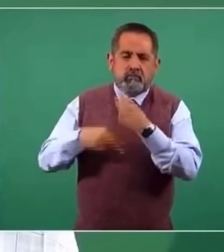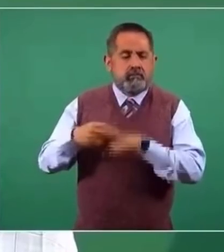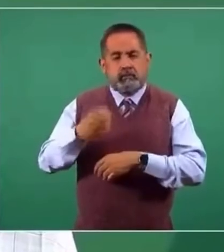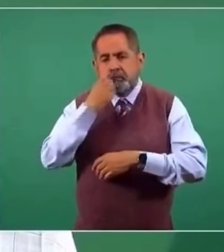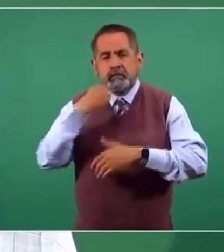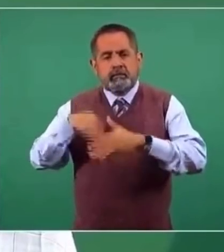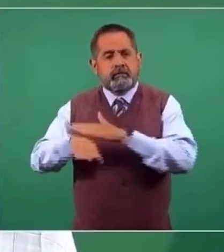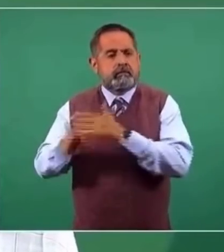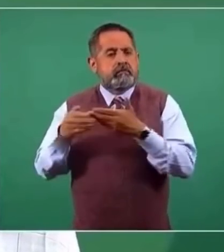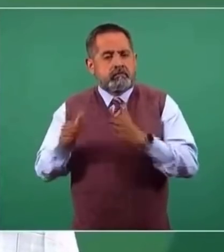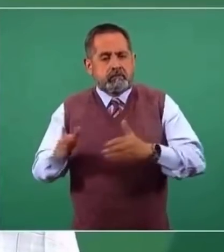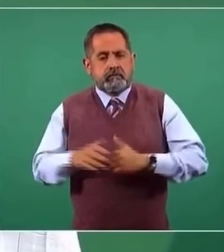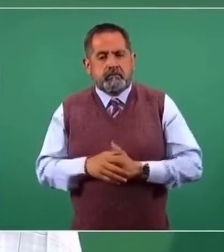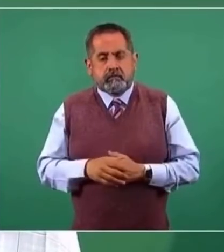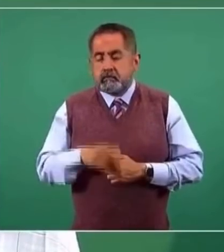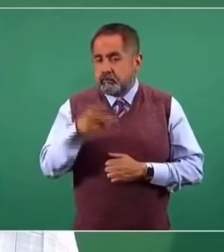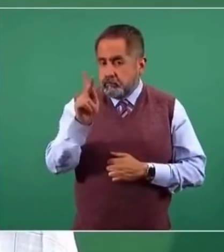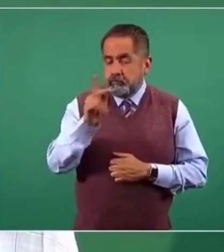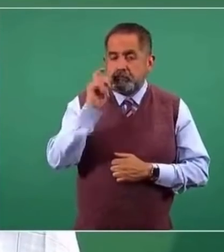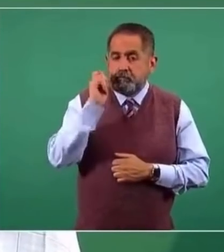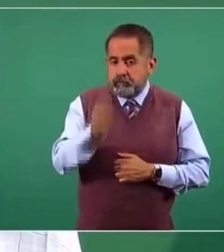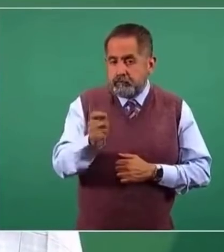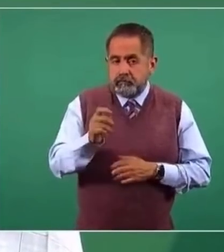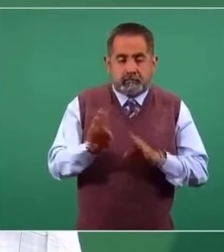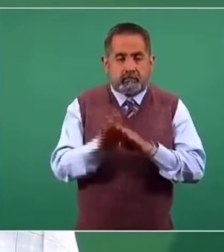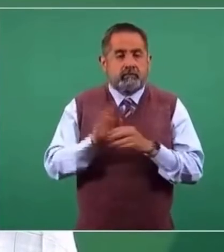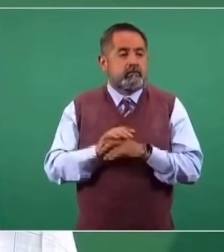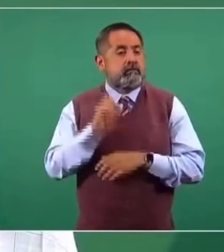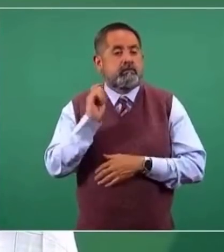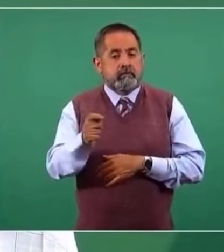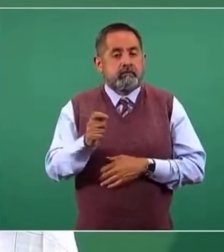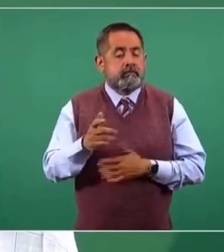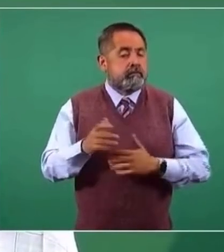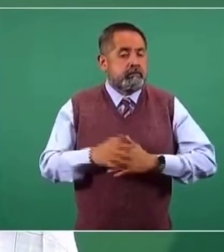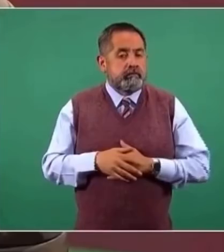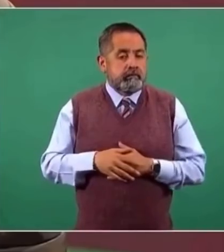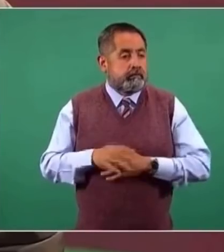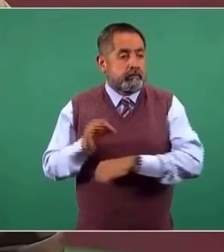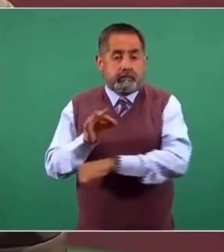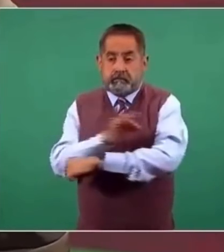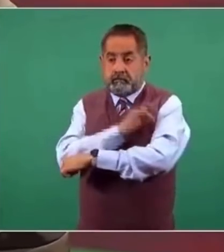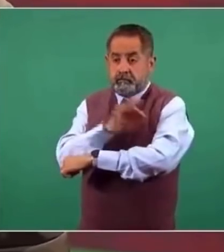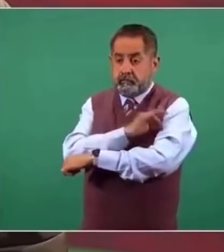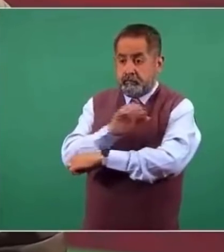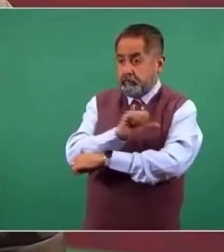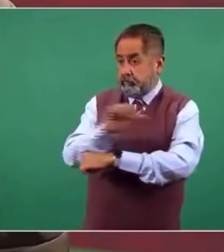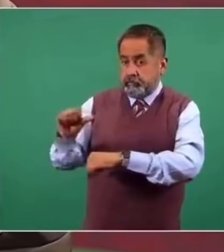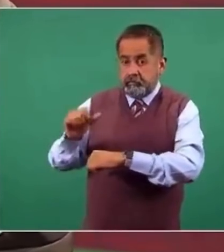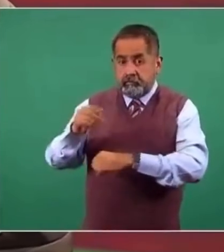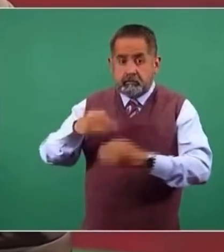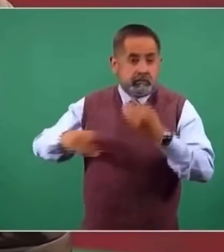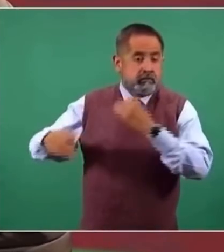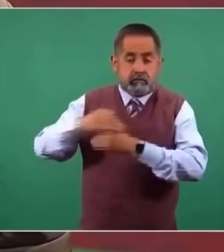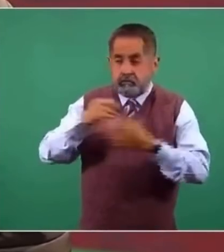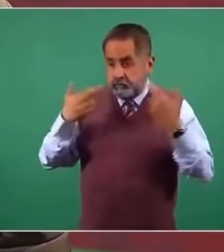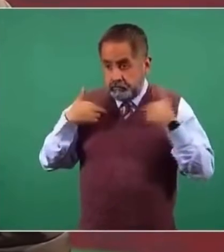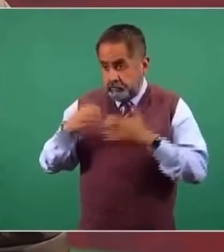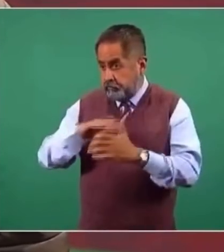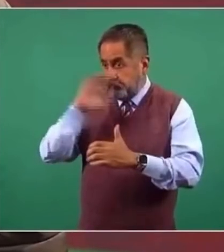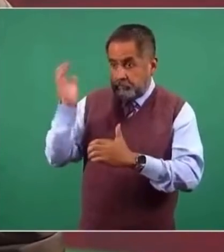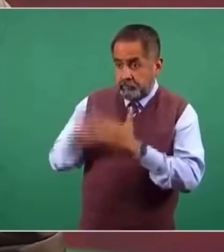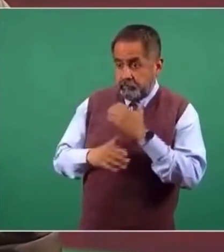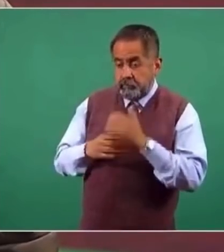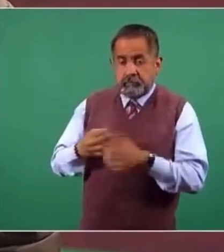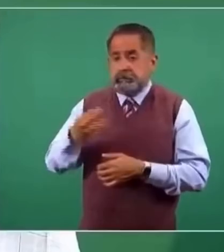la actividad presencial. Pero esto no significa que una vez que se termine con la vacunación de todos los trabajadores de la